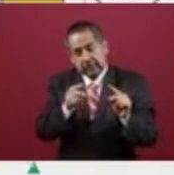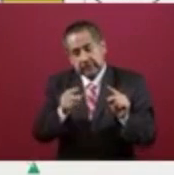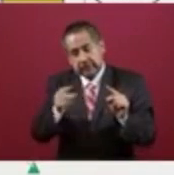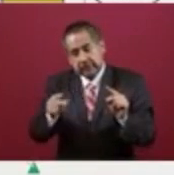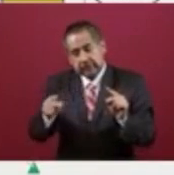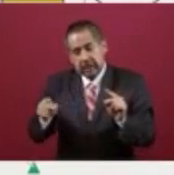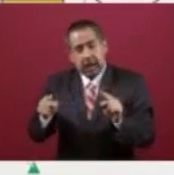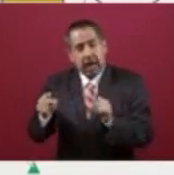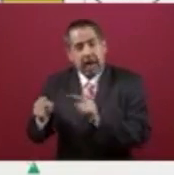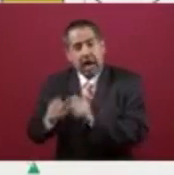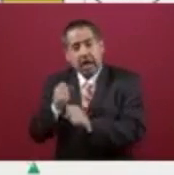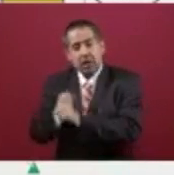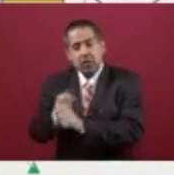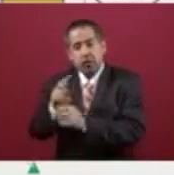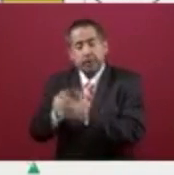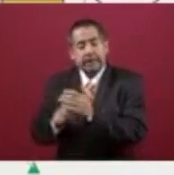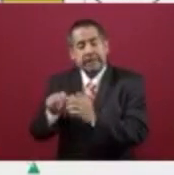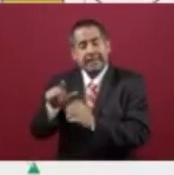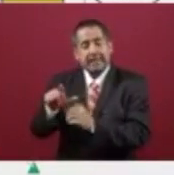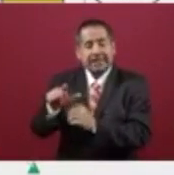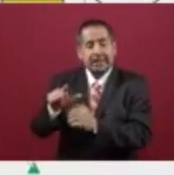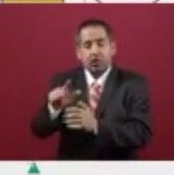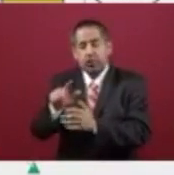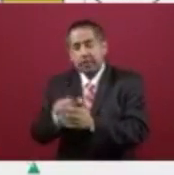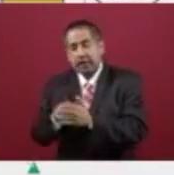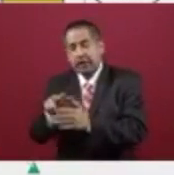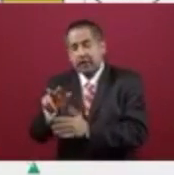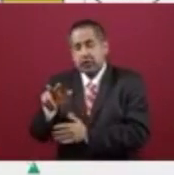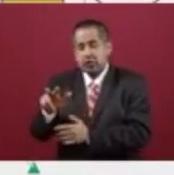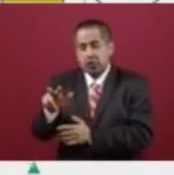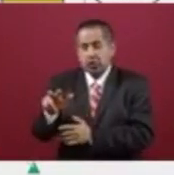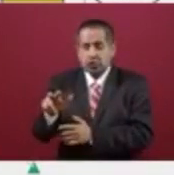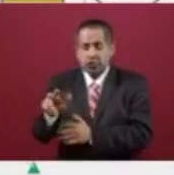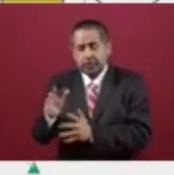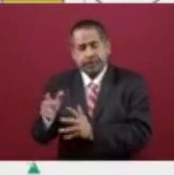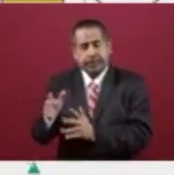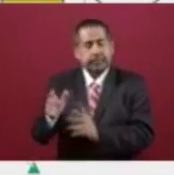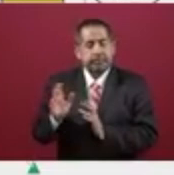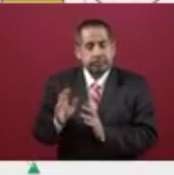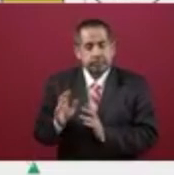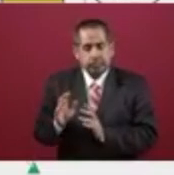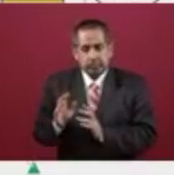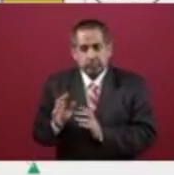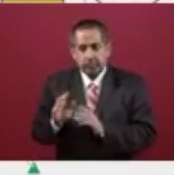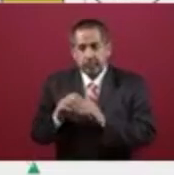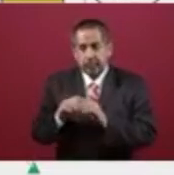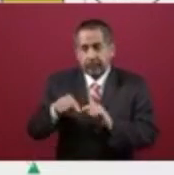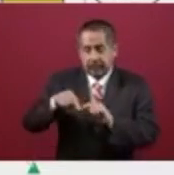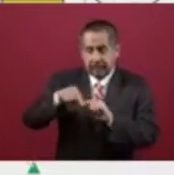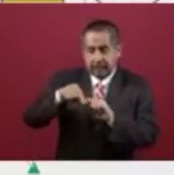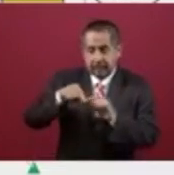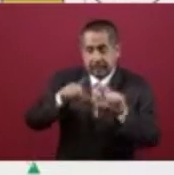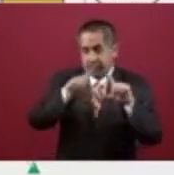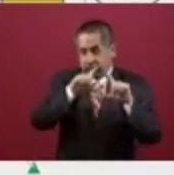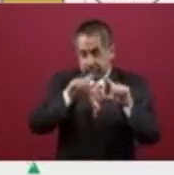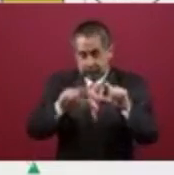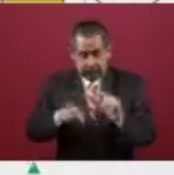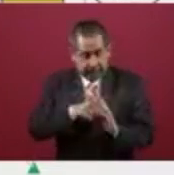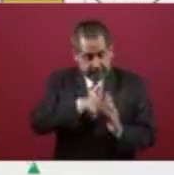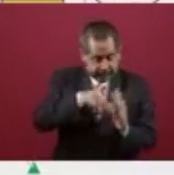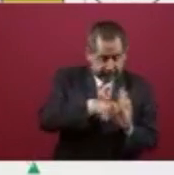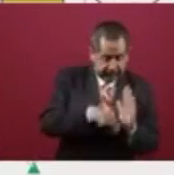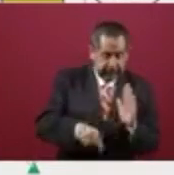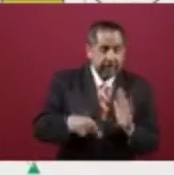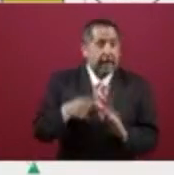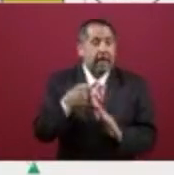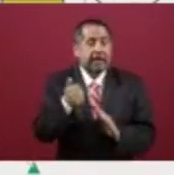el 17 y 18, 17 donde se llega a perforar el 6%